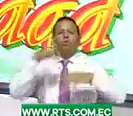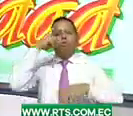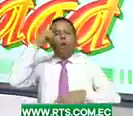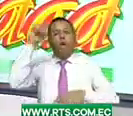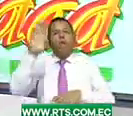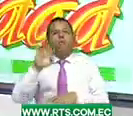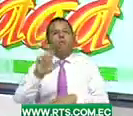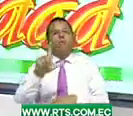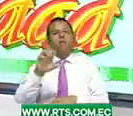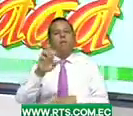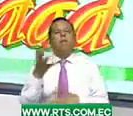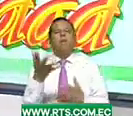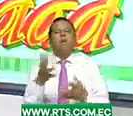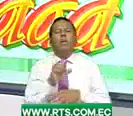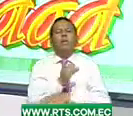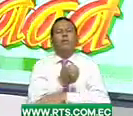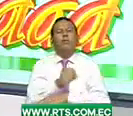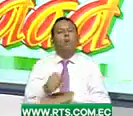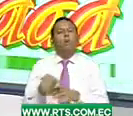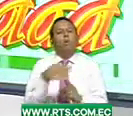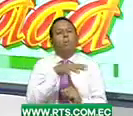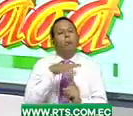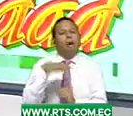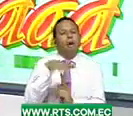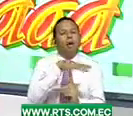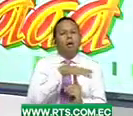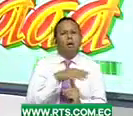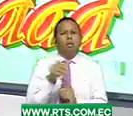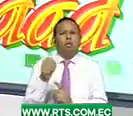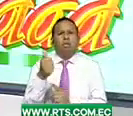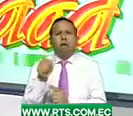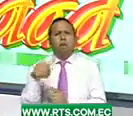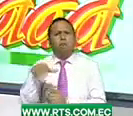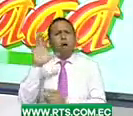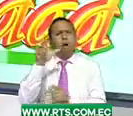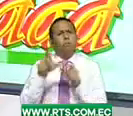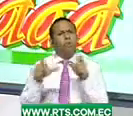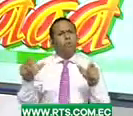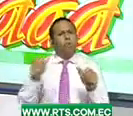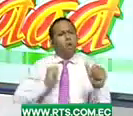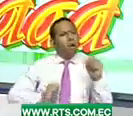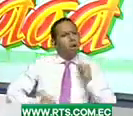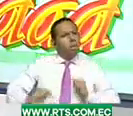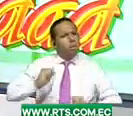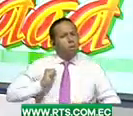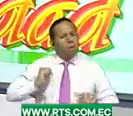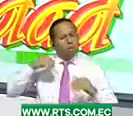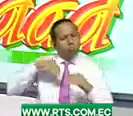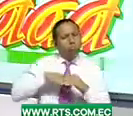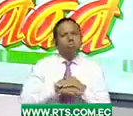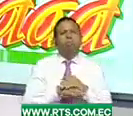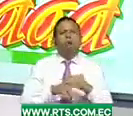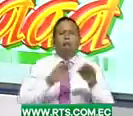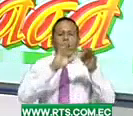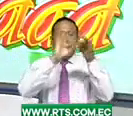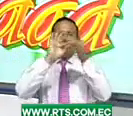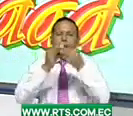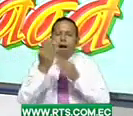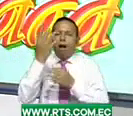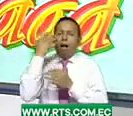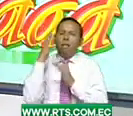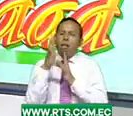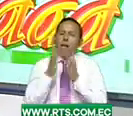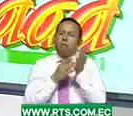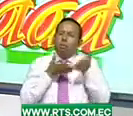en San Borondón. Más de 10 actores y actrices recrean el nacimiento de Jesús en un ambiente natural. Los